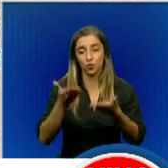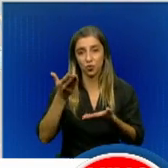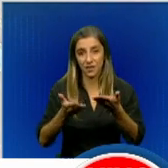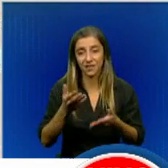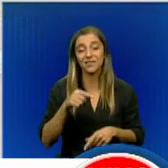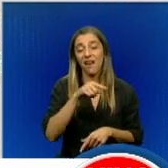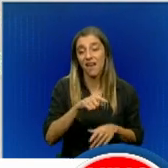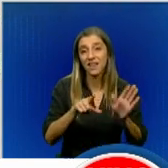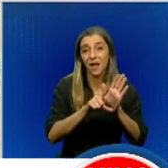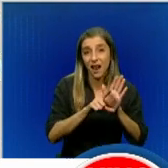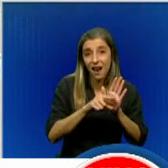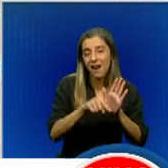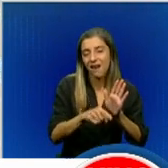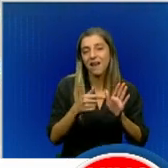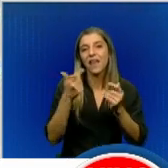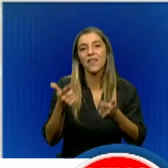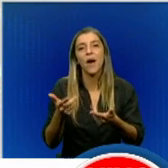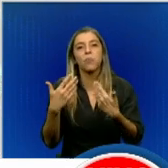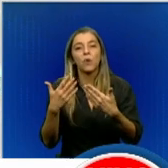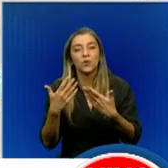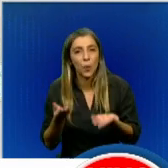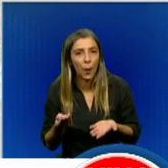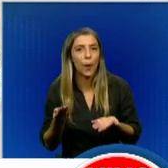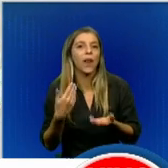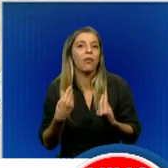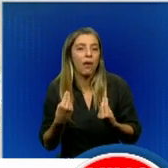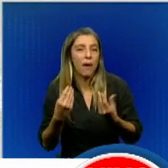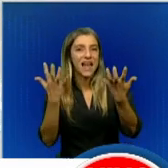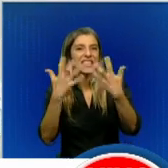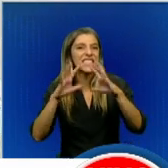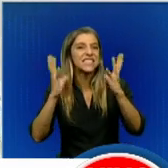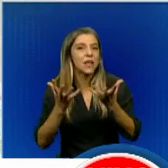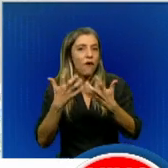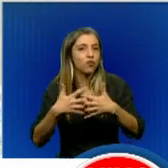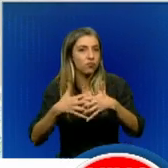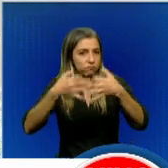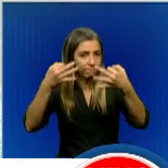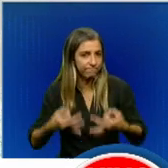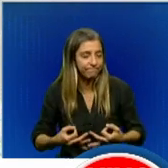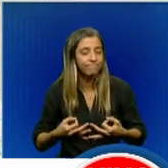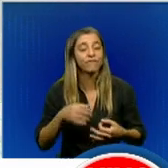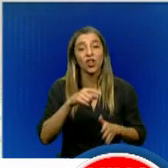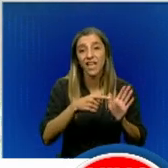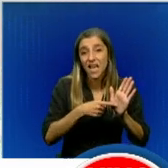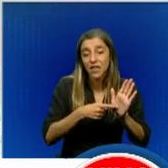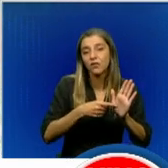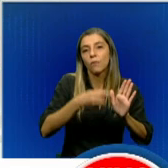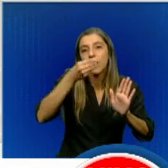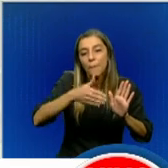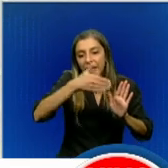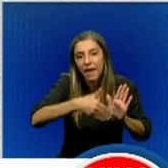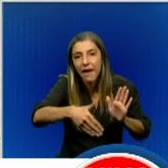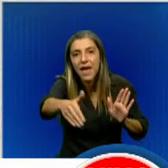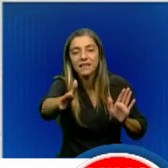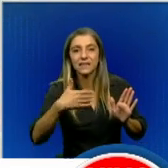mayor progresividad a nuestro sistema impositivo y esto señor presidente que es importante y